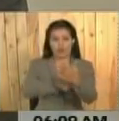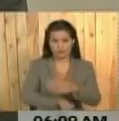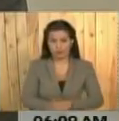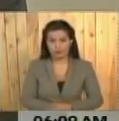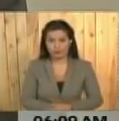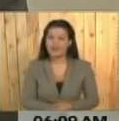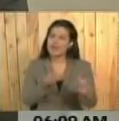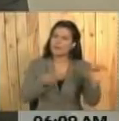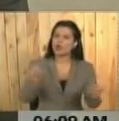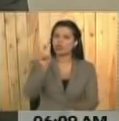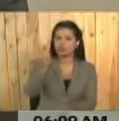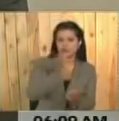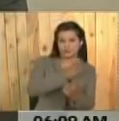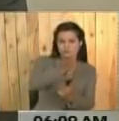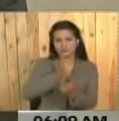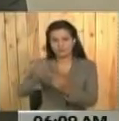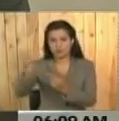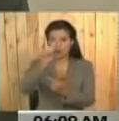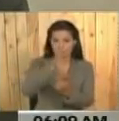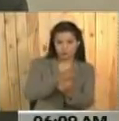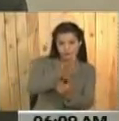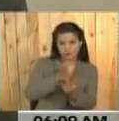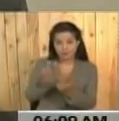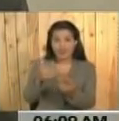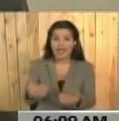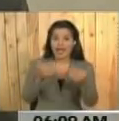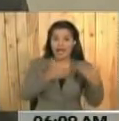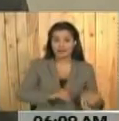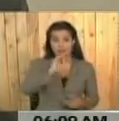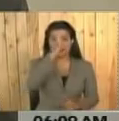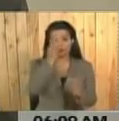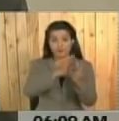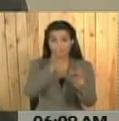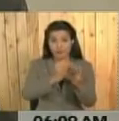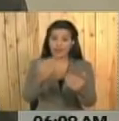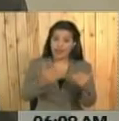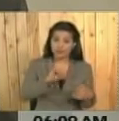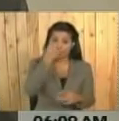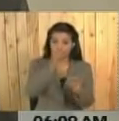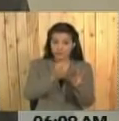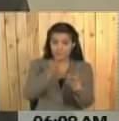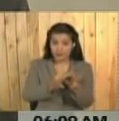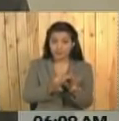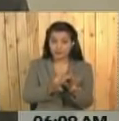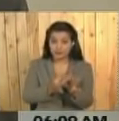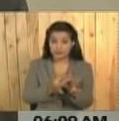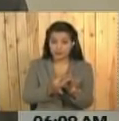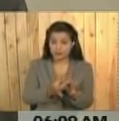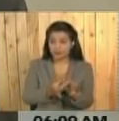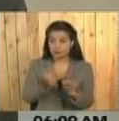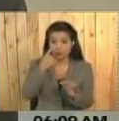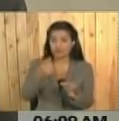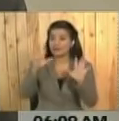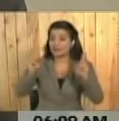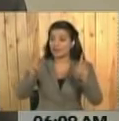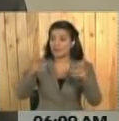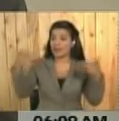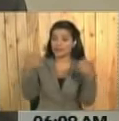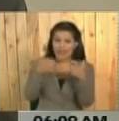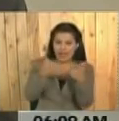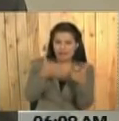dos dos etapas previa al primero de septiembre donde efectivamente la guerra que tú